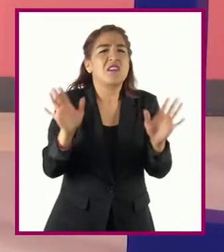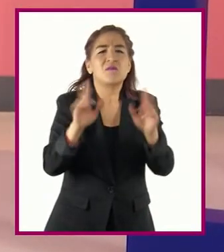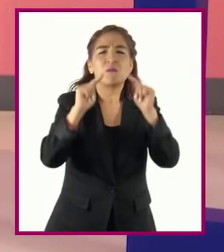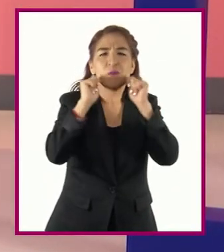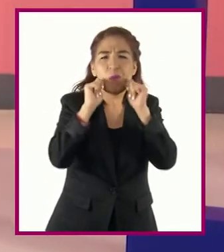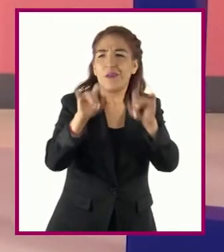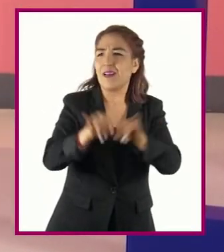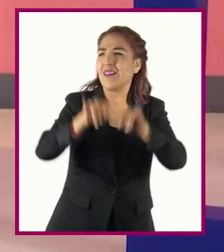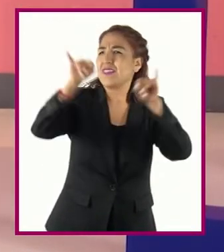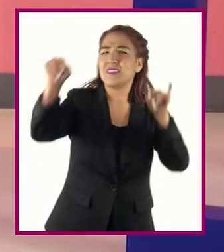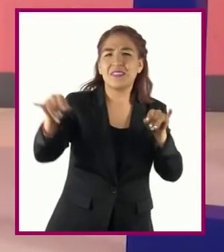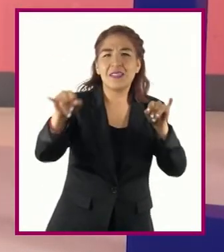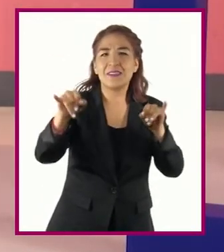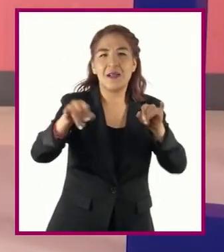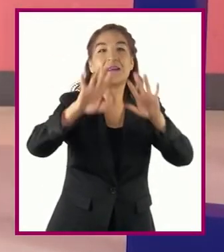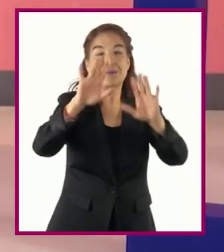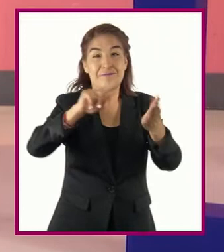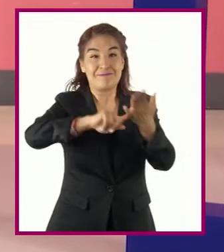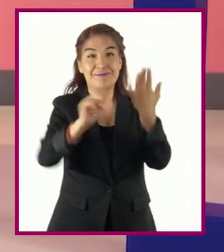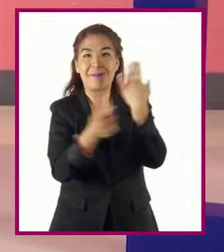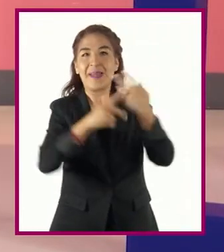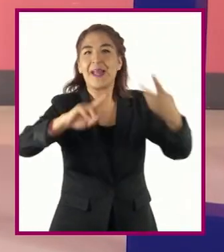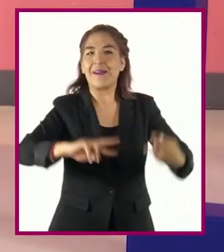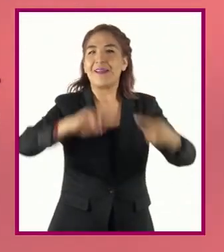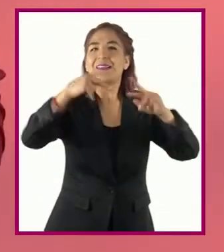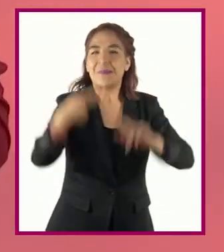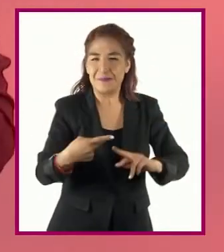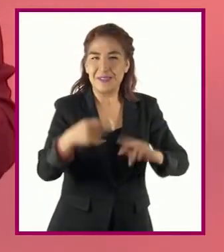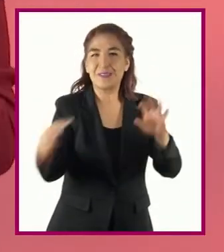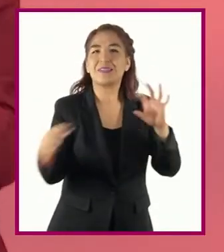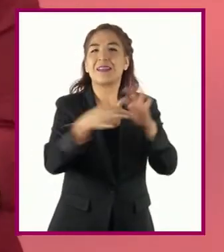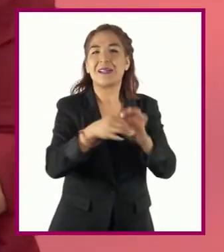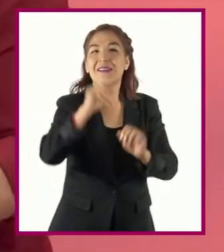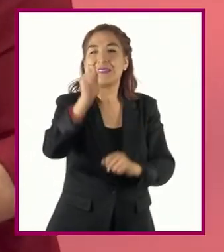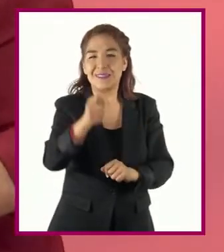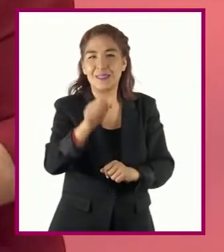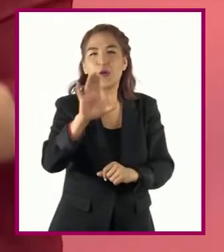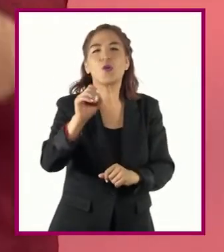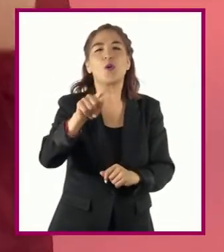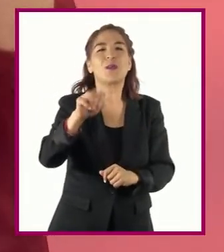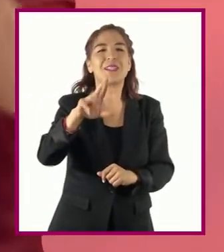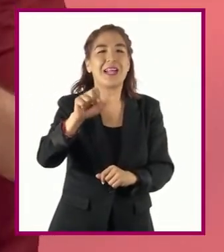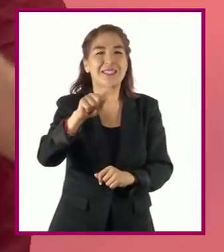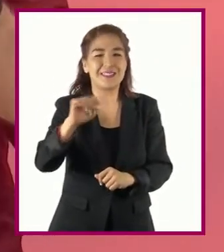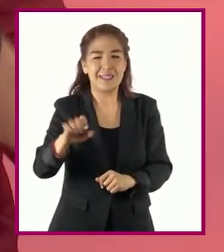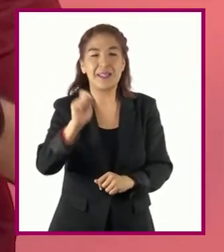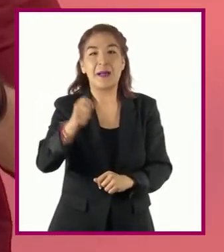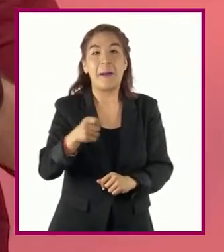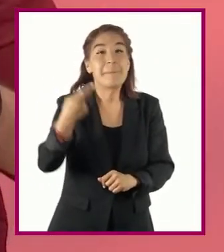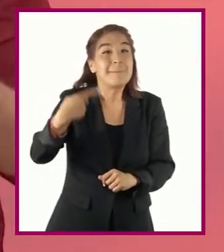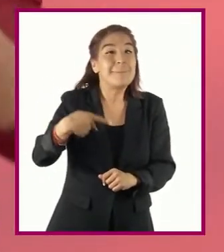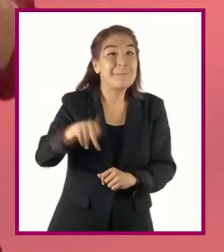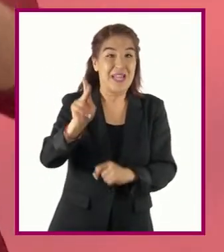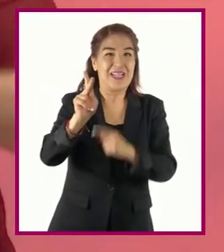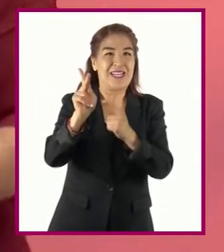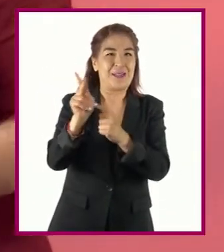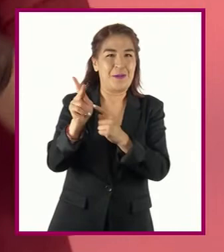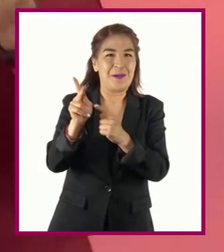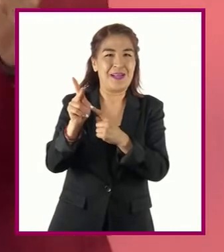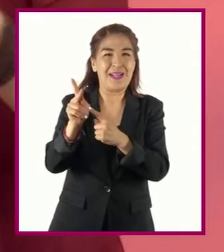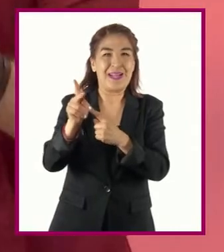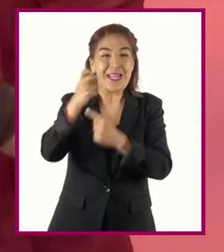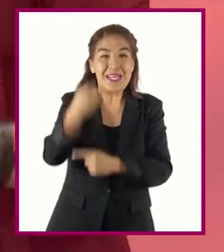la distancia. Y posteriormente aparece nuestro conector de contraste. Pero para